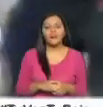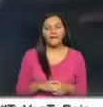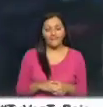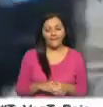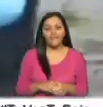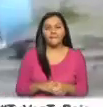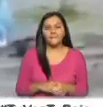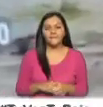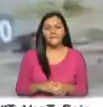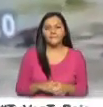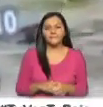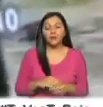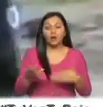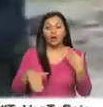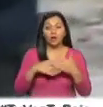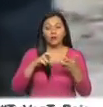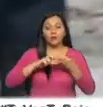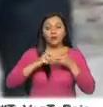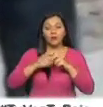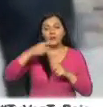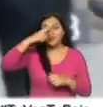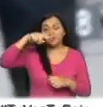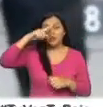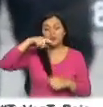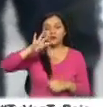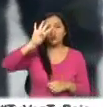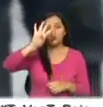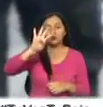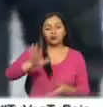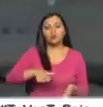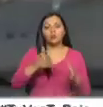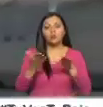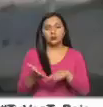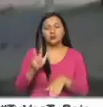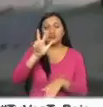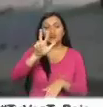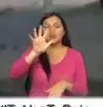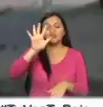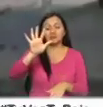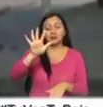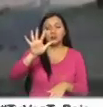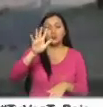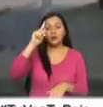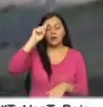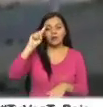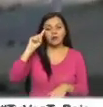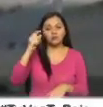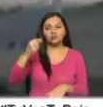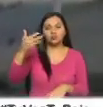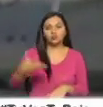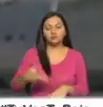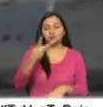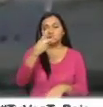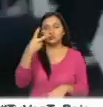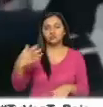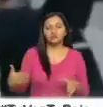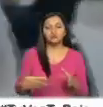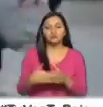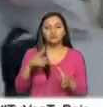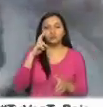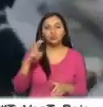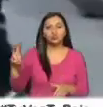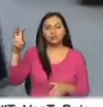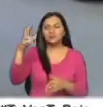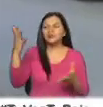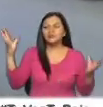La cadena de atentados en Tailandia, que causó 4 muertos y 35 heridos, costará al país unos 200.000 turistas, según